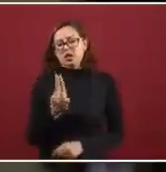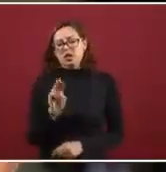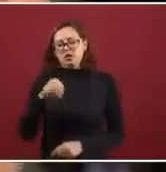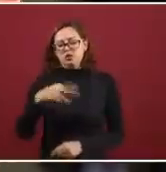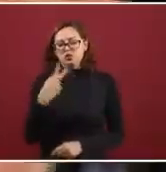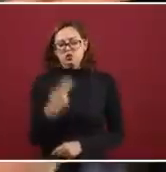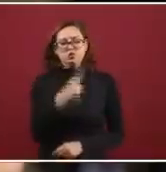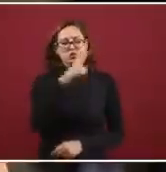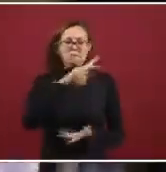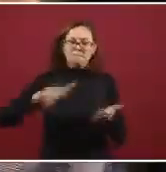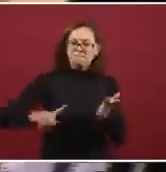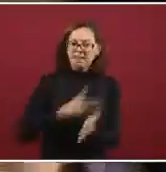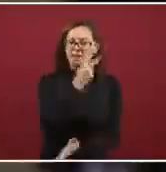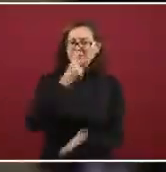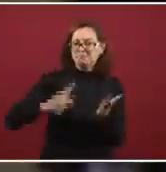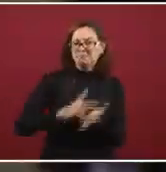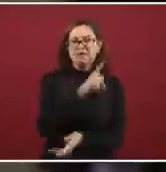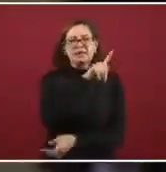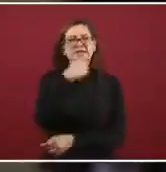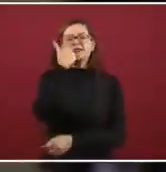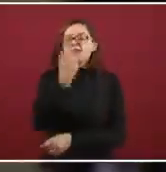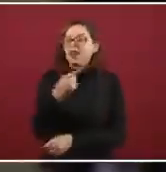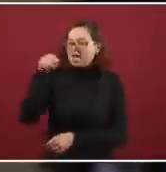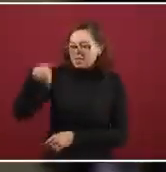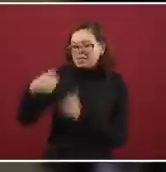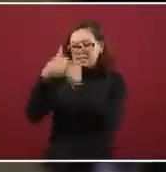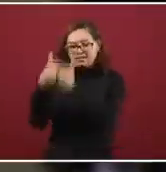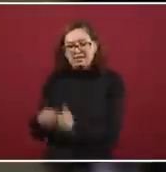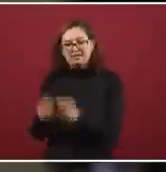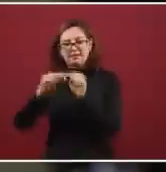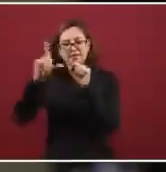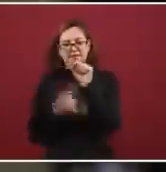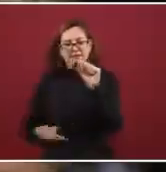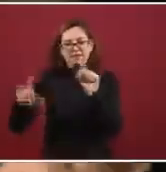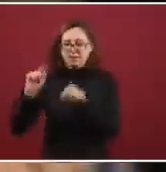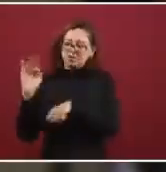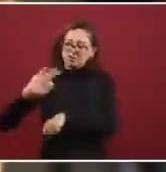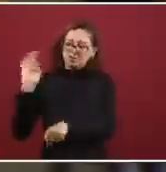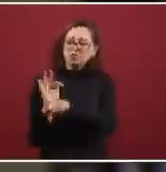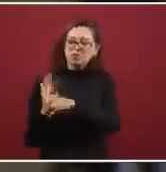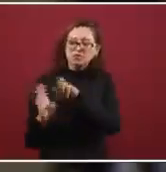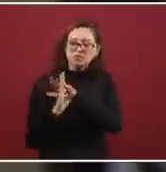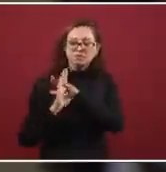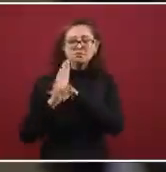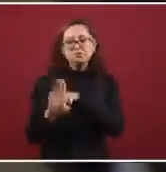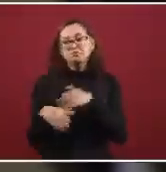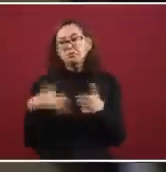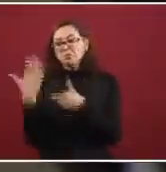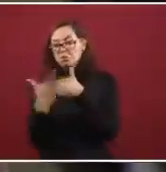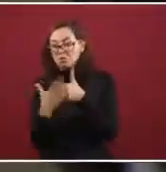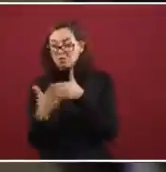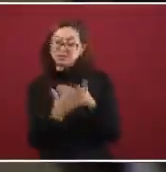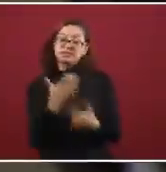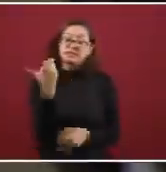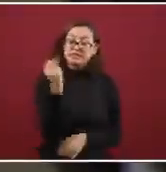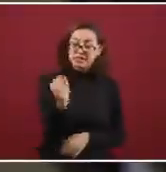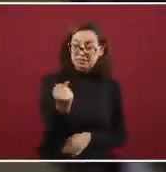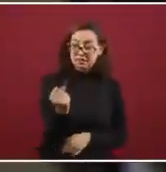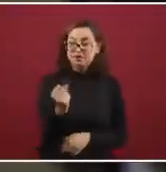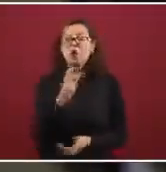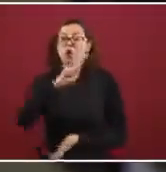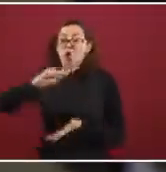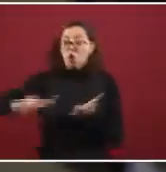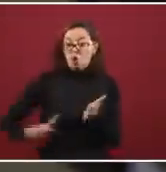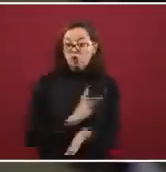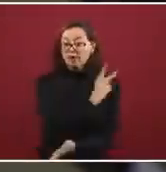país seguro. Eso haría que muy probablemente el escenario, quizás septiembre, reiteren esa